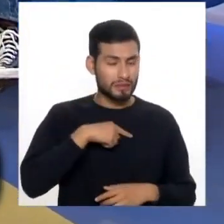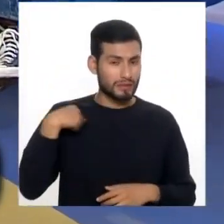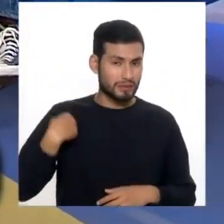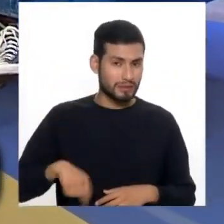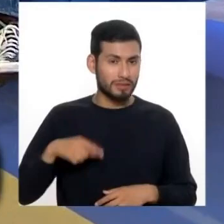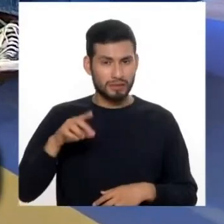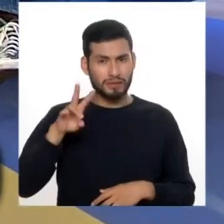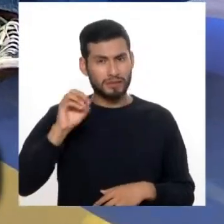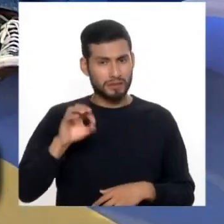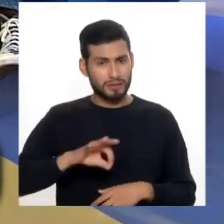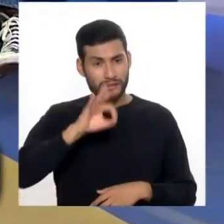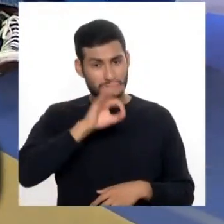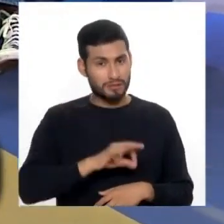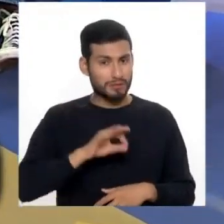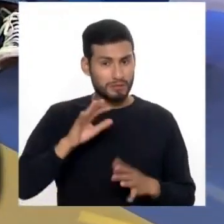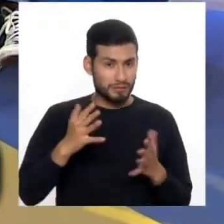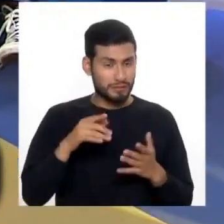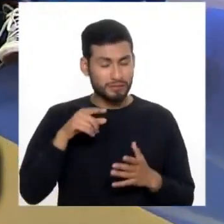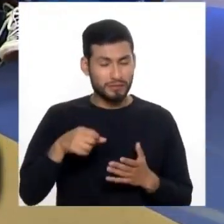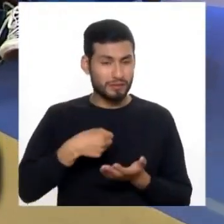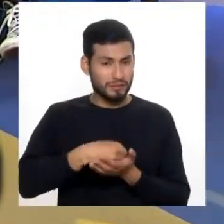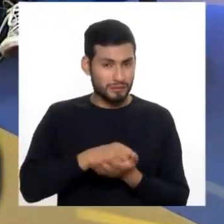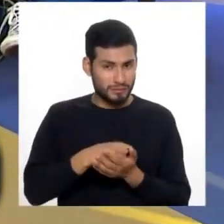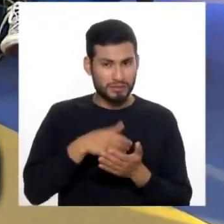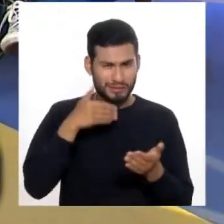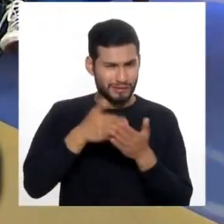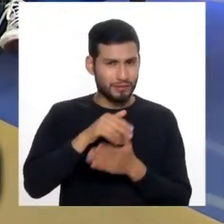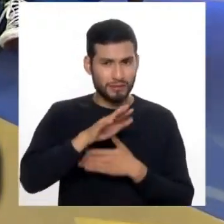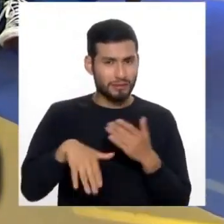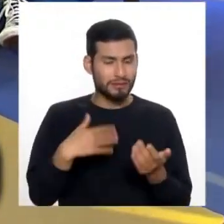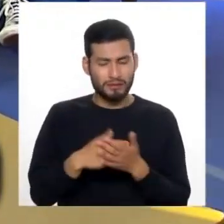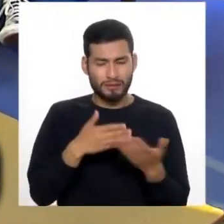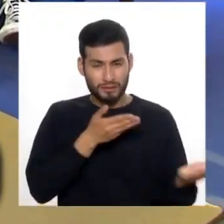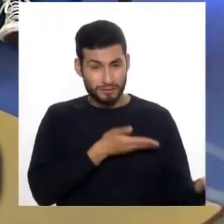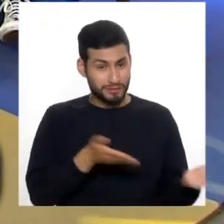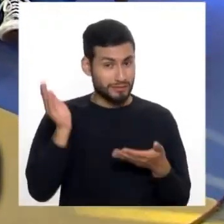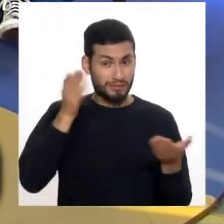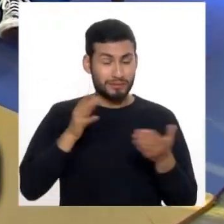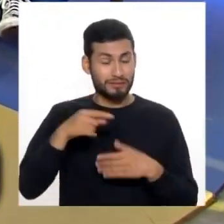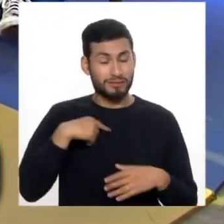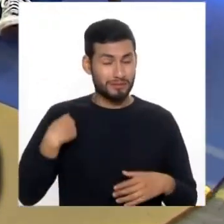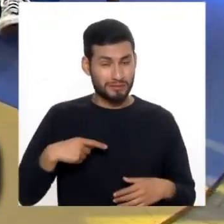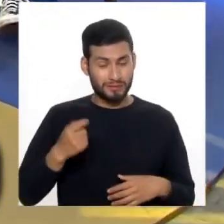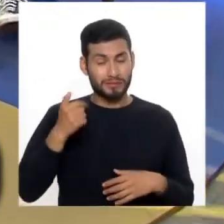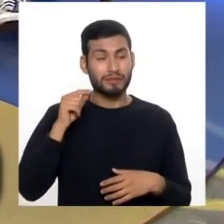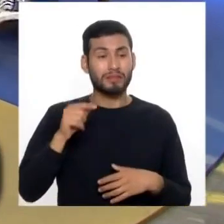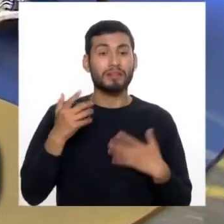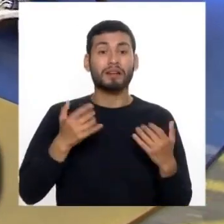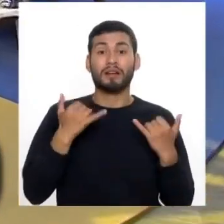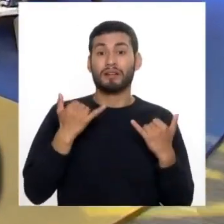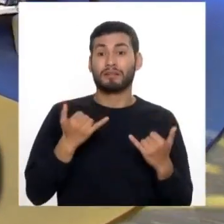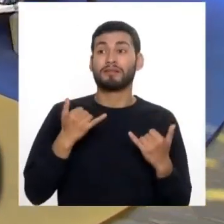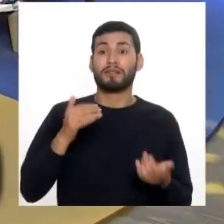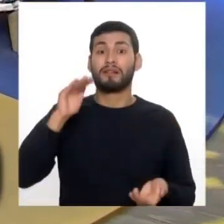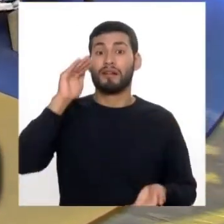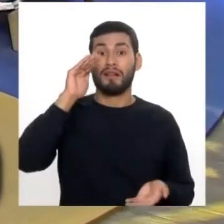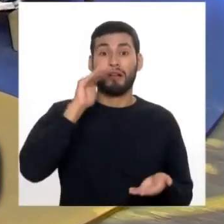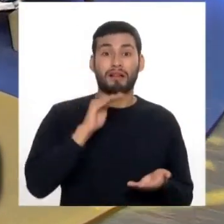el 70% más o menos de la harina, casi toda la harina la exportamos, ¿no? Y eso sin duda va a